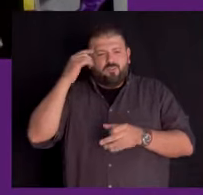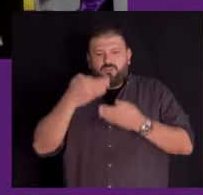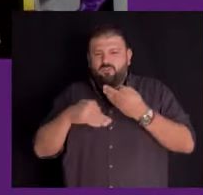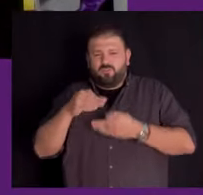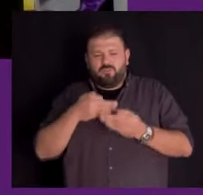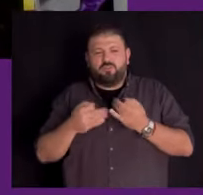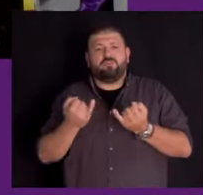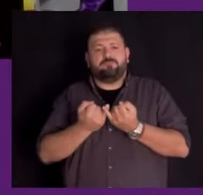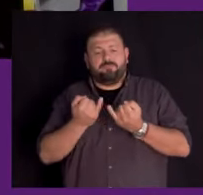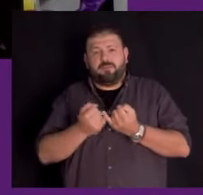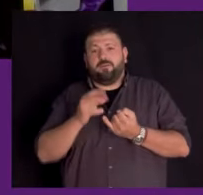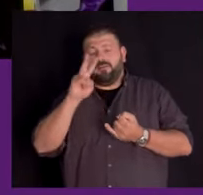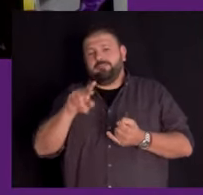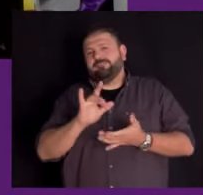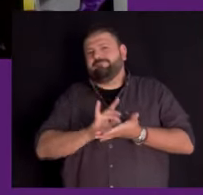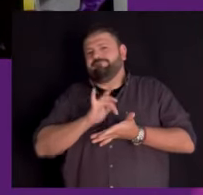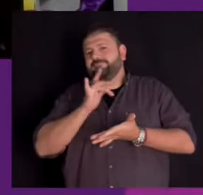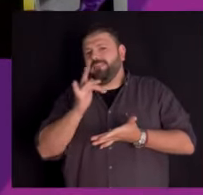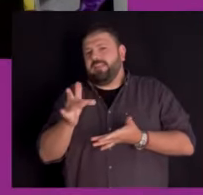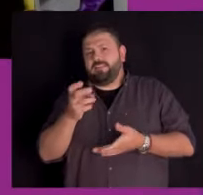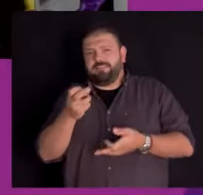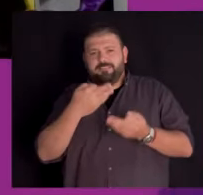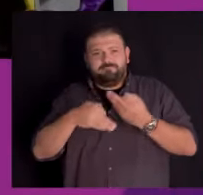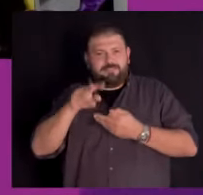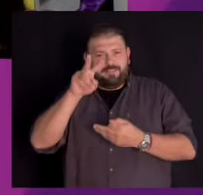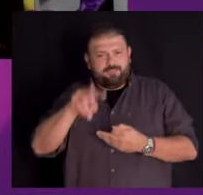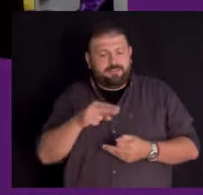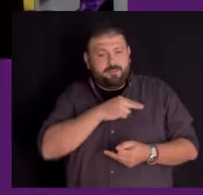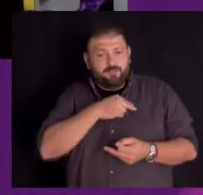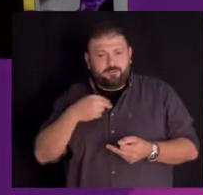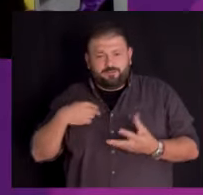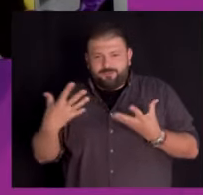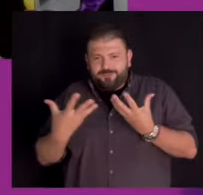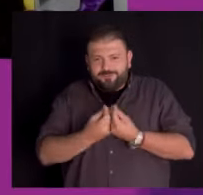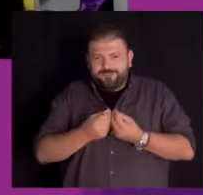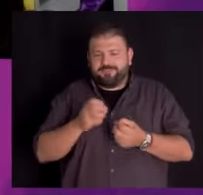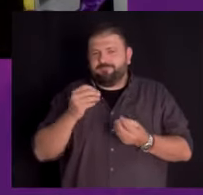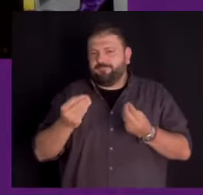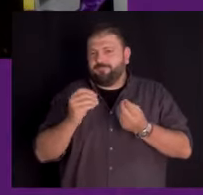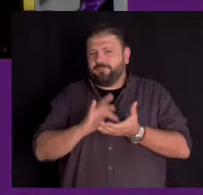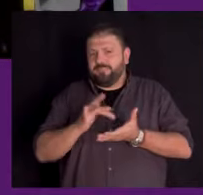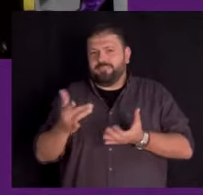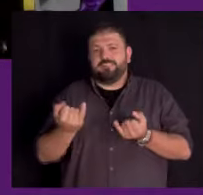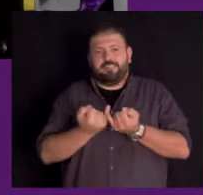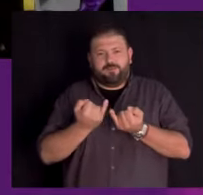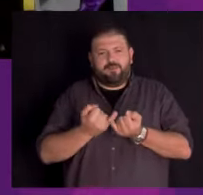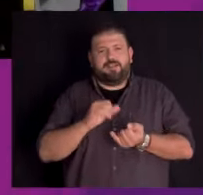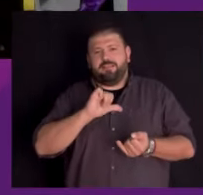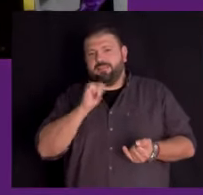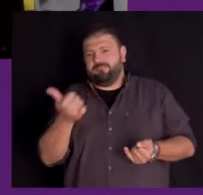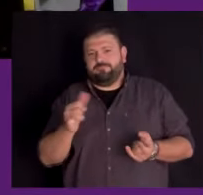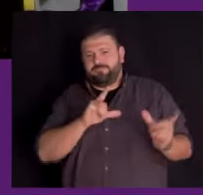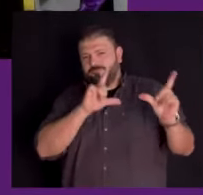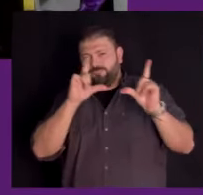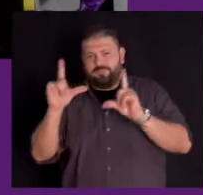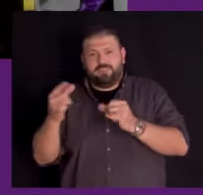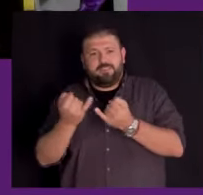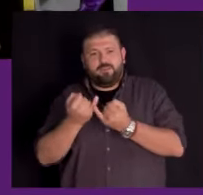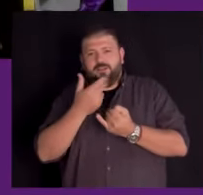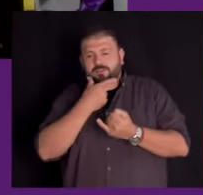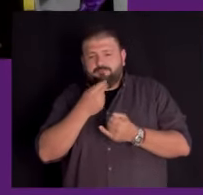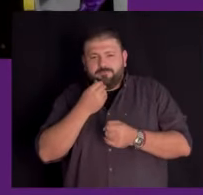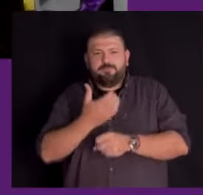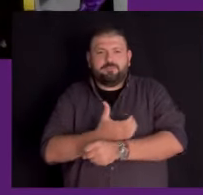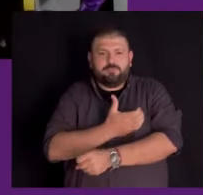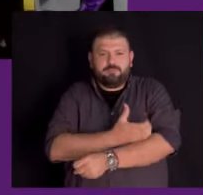Un placer, Beto, de verdad, tenerte con nosotros. Muchísimas gracias. Y bueno, obviamente tenemos otra gran estrella que nos acompaña con nosotros,